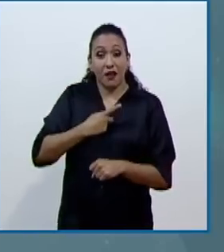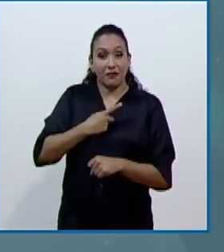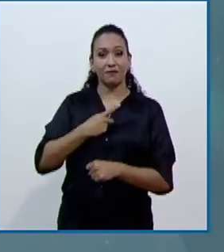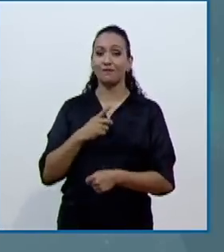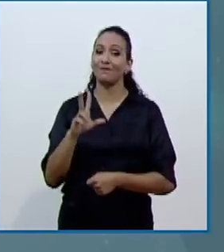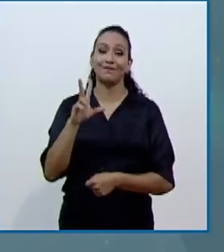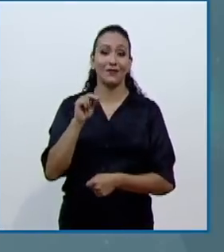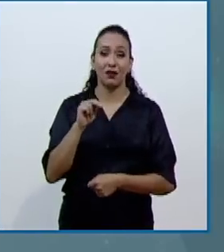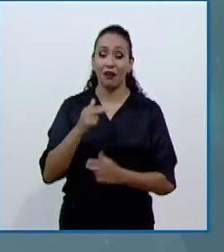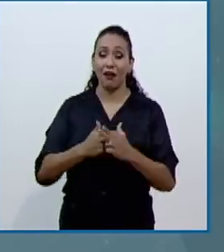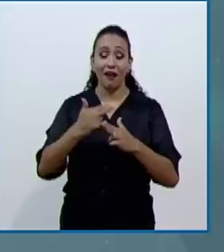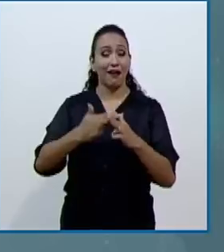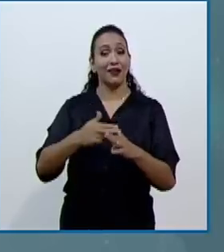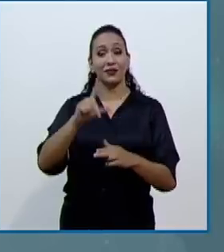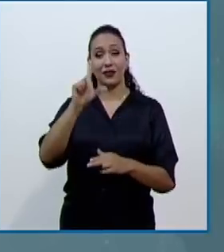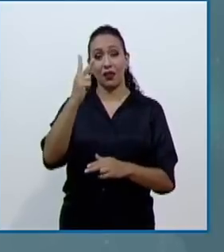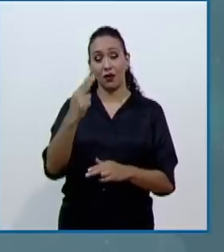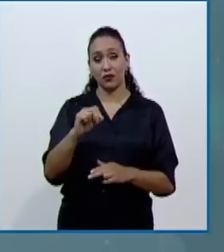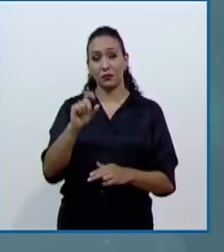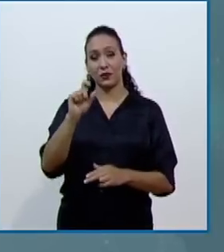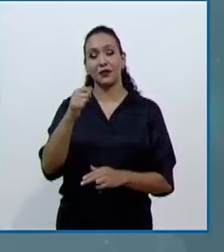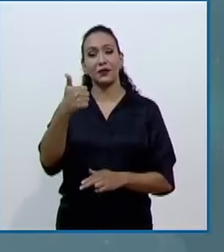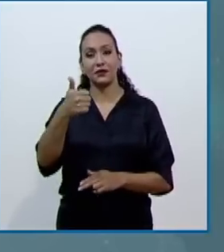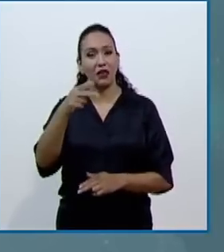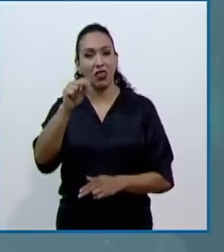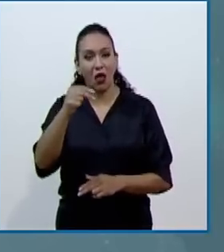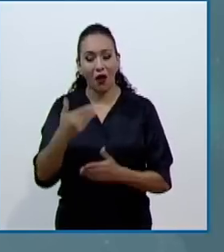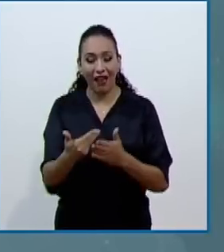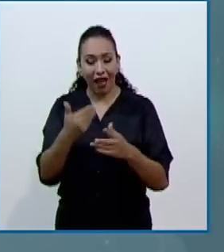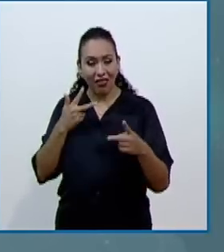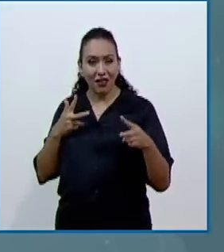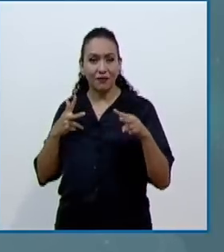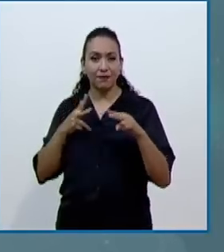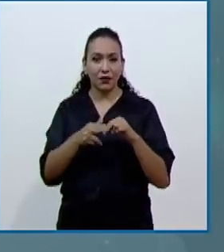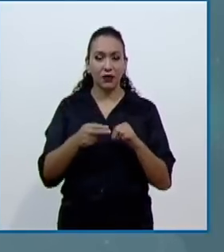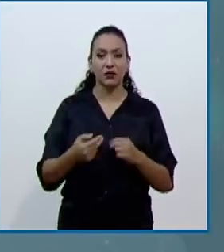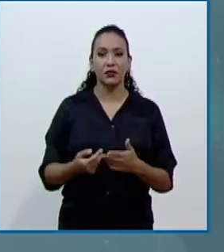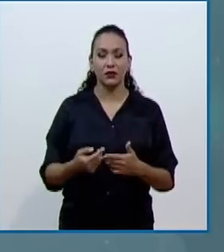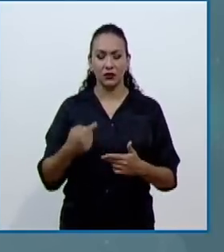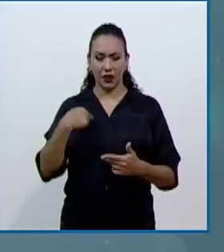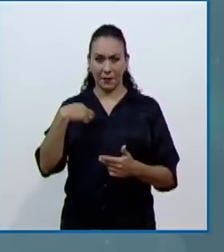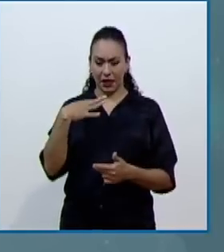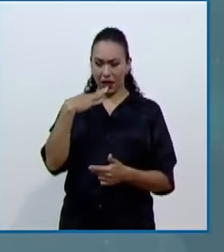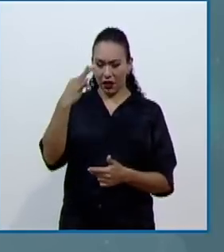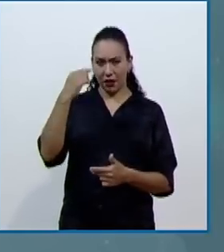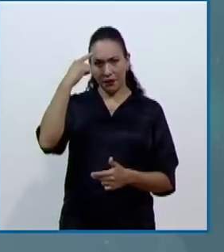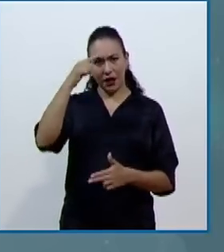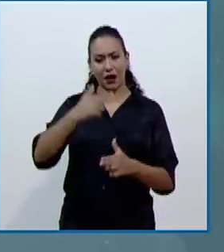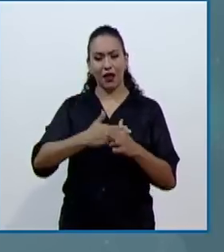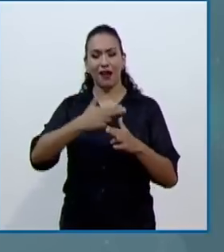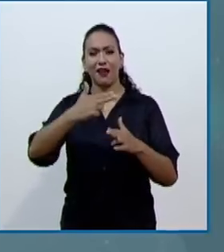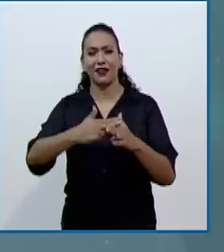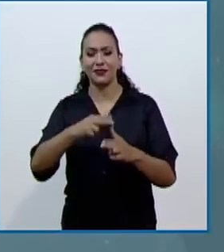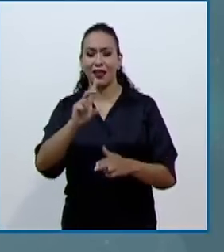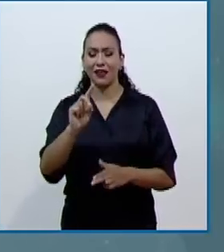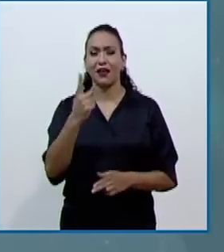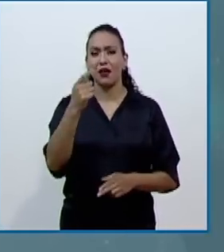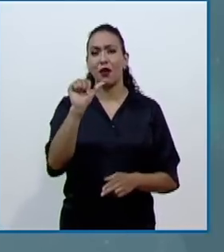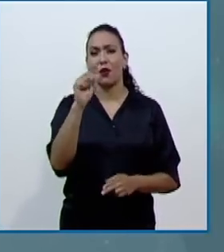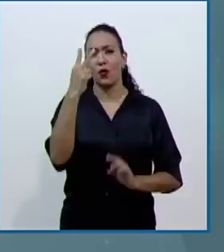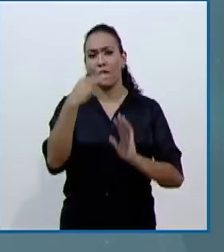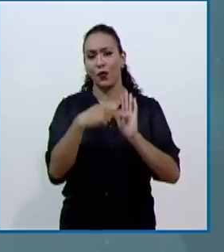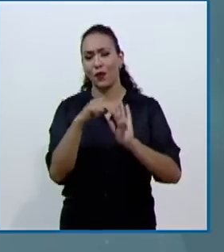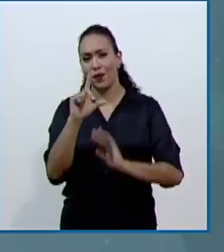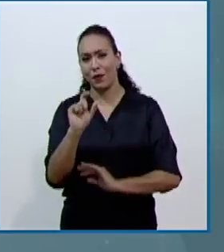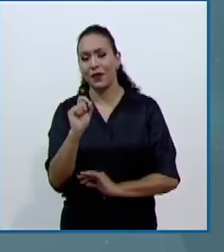una reforma constitucional que interrumpe el término por el que fui nombrado y lo concluye el 31 de agosto de